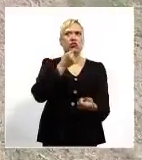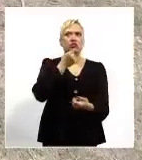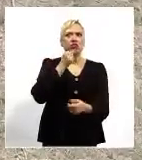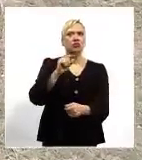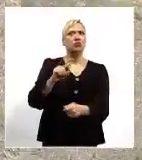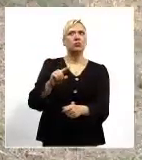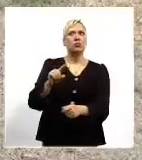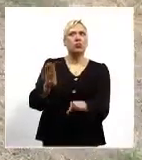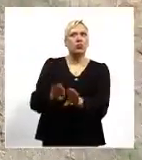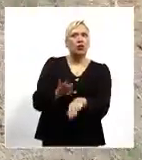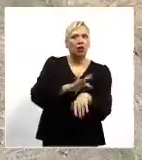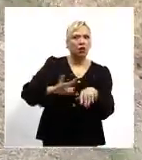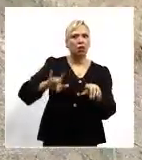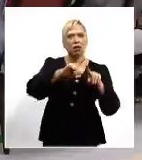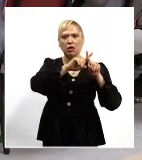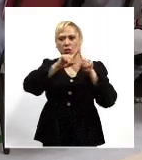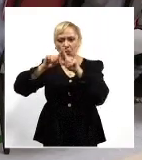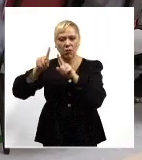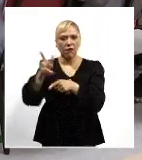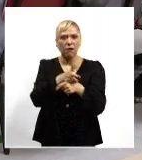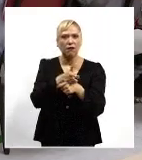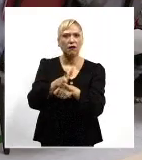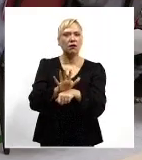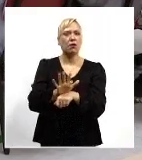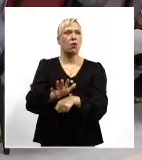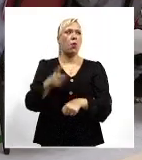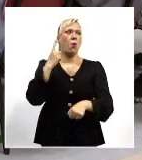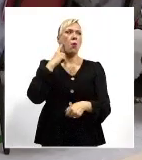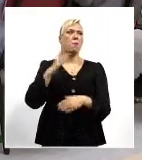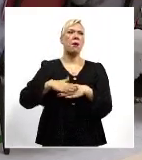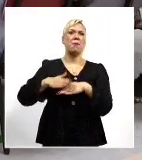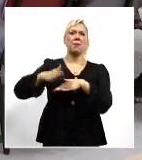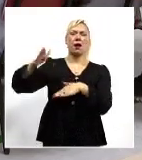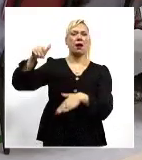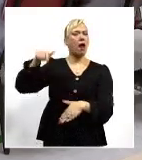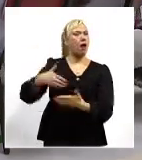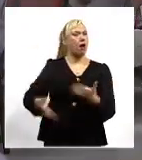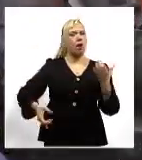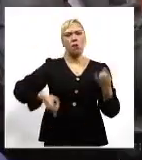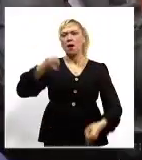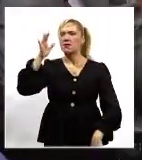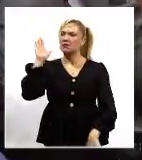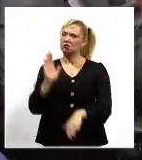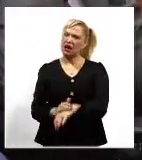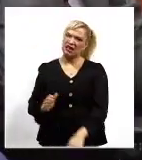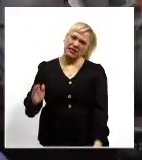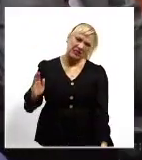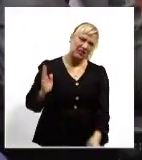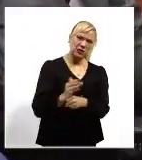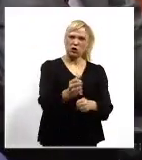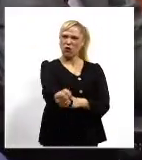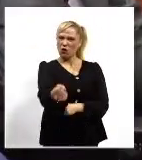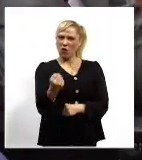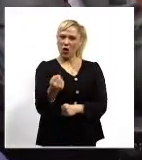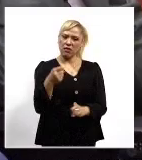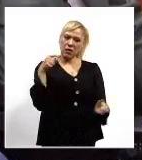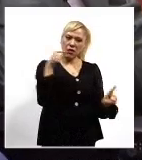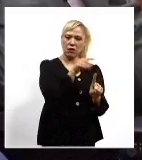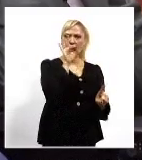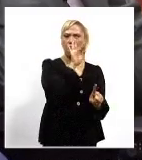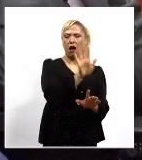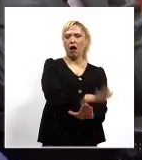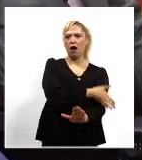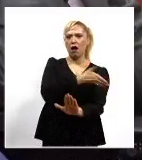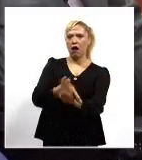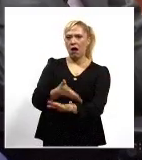juzgadores federales seguirán aplicando la justicia con mayor rigor contra los abusadores, afirmó el consejero de la Judicatura